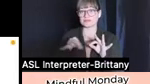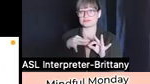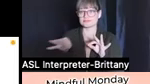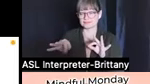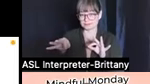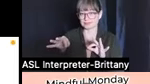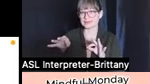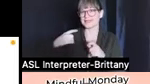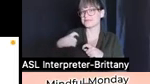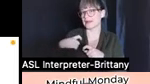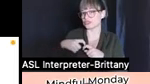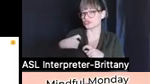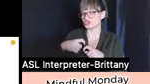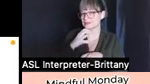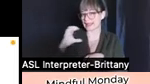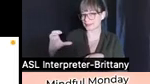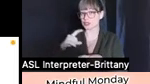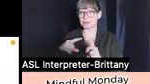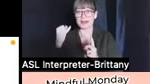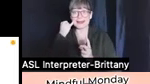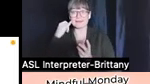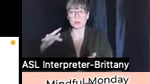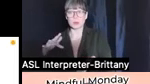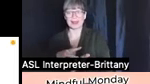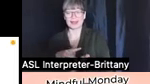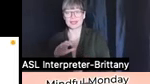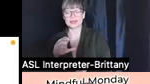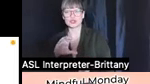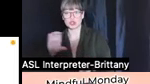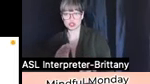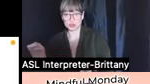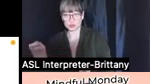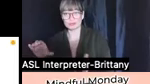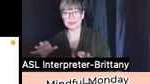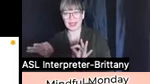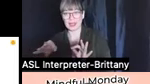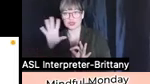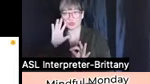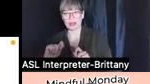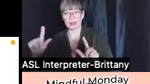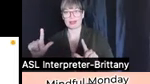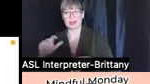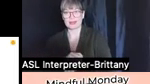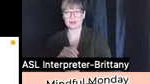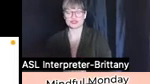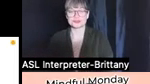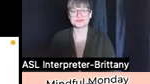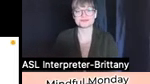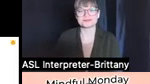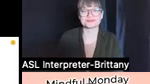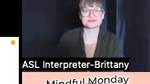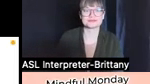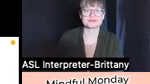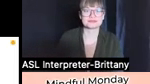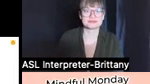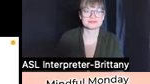aprenden el text underneath. So we're going to go ahead and close captioning para inglés. Welcome to helping your child.